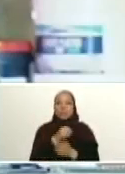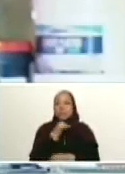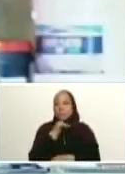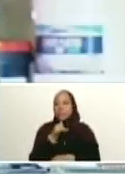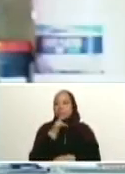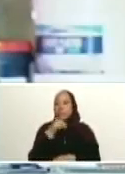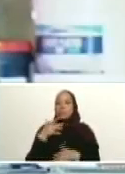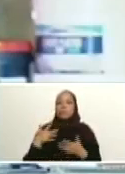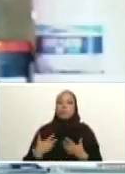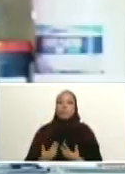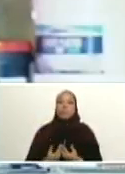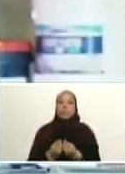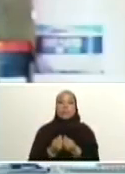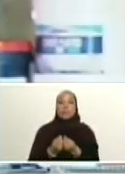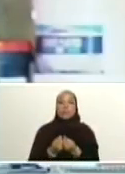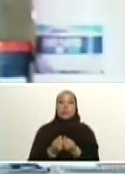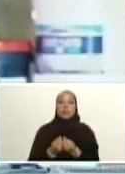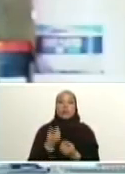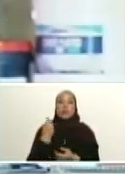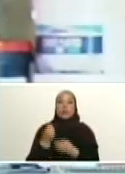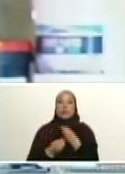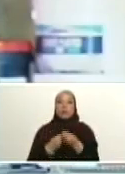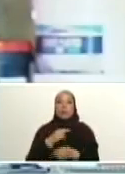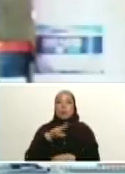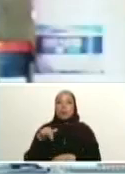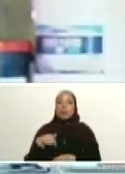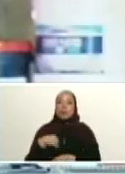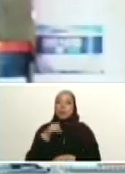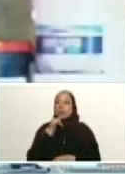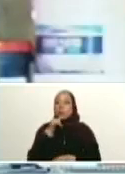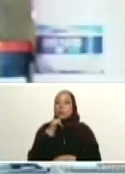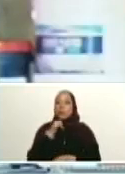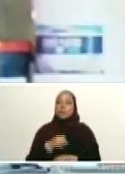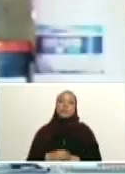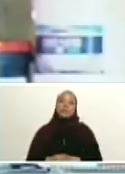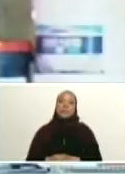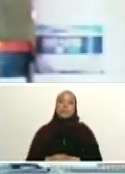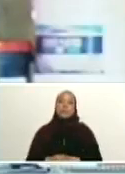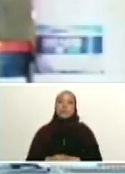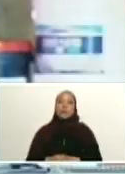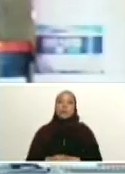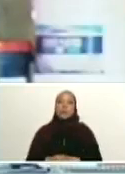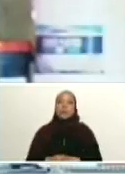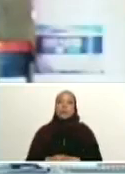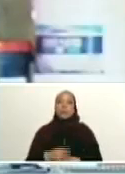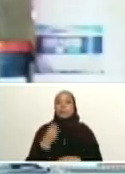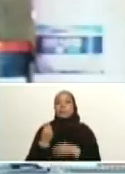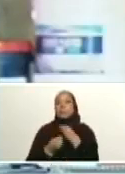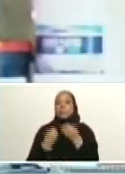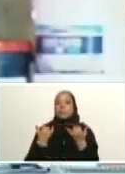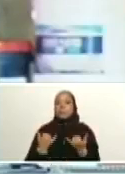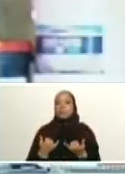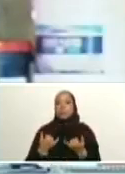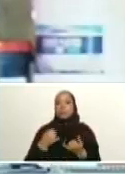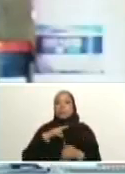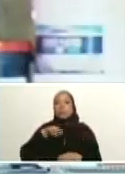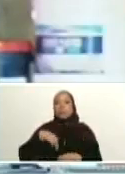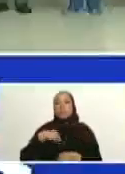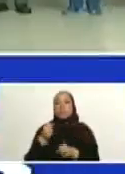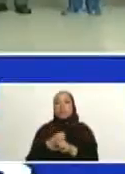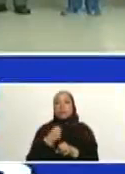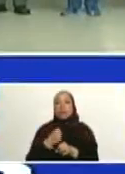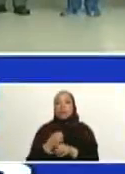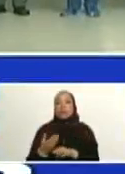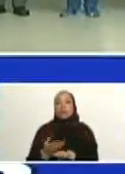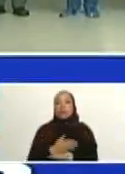Rodríguez, acompañado del general de división Carlos Aister Villamizar, comandante de la SODI